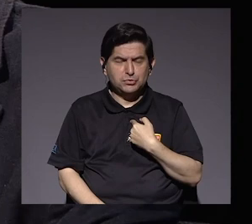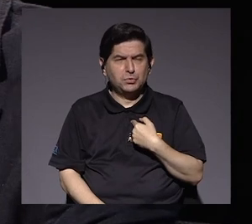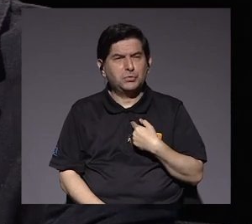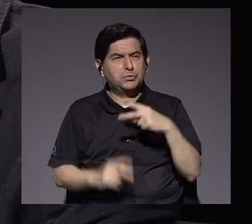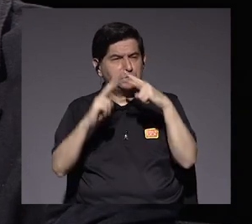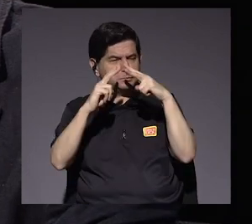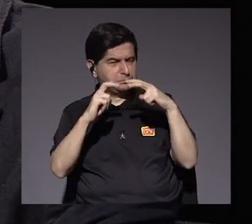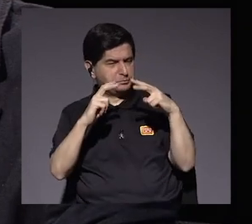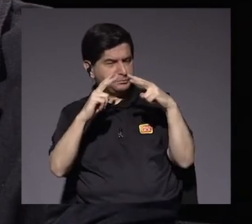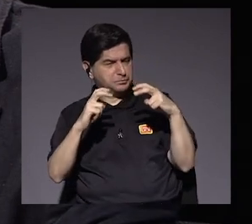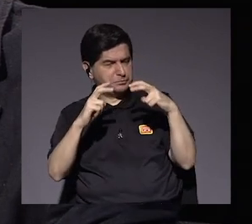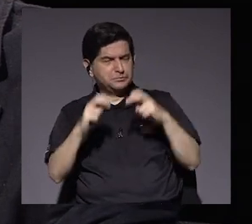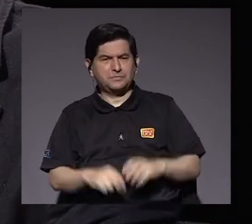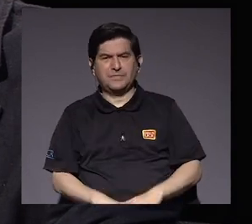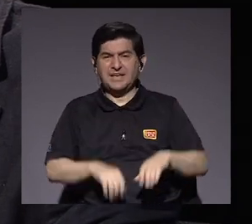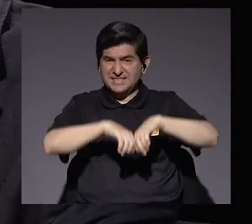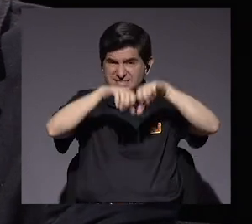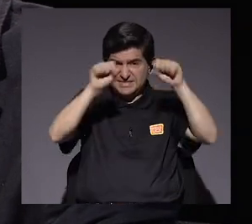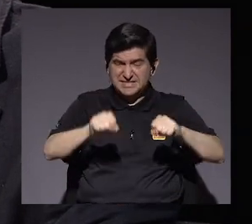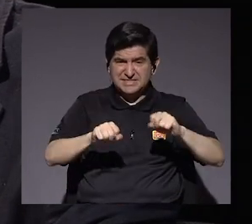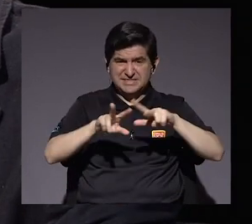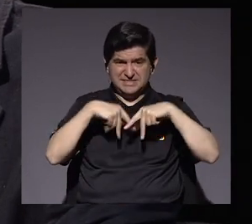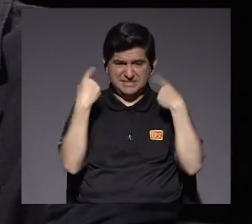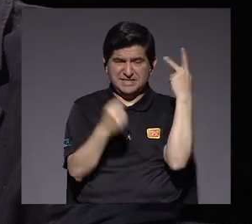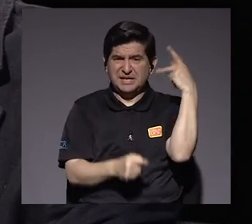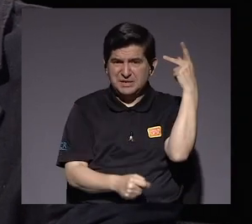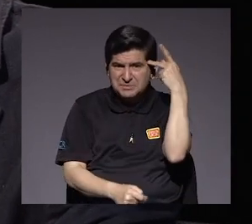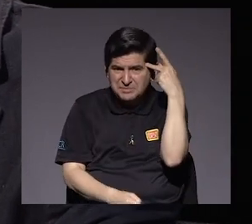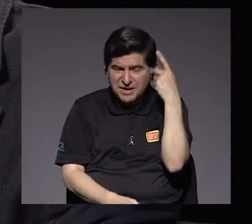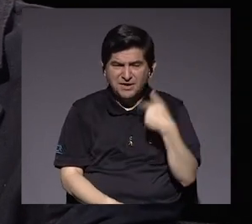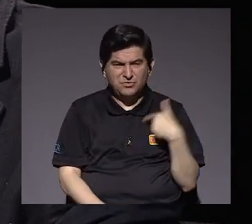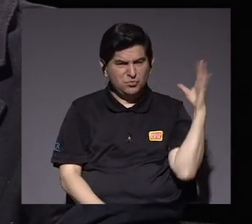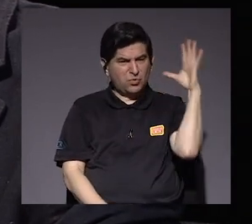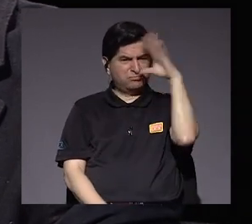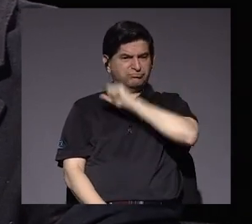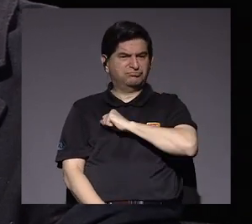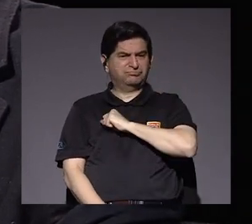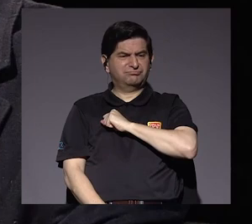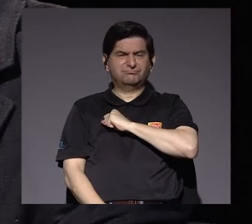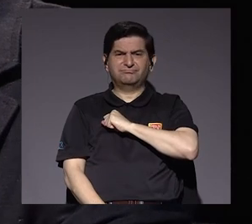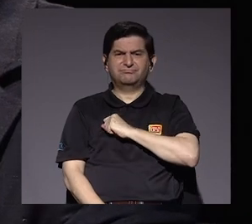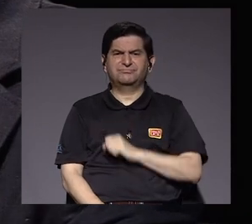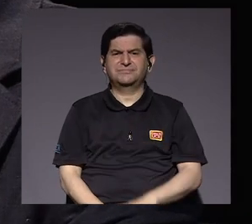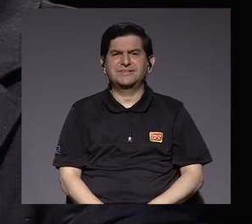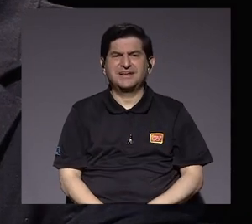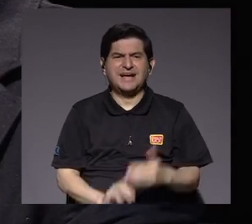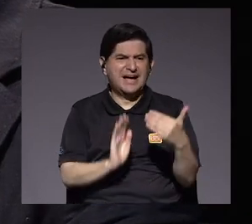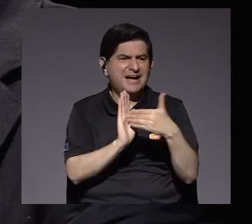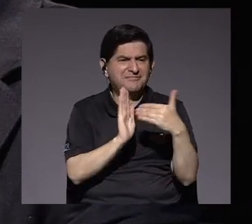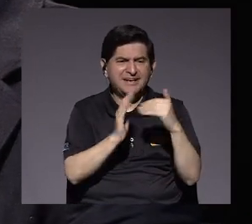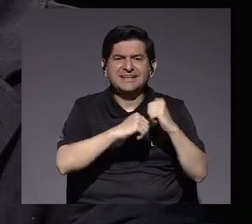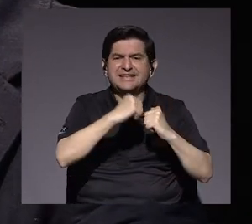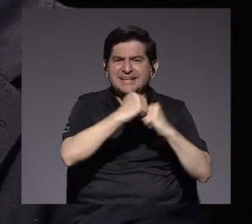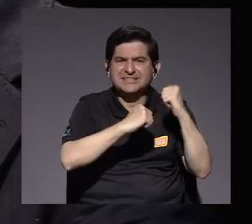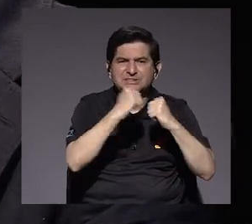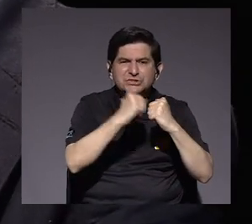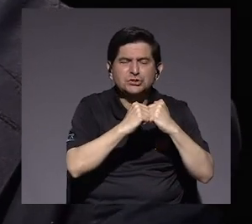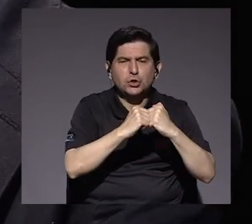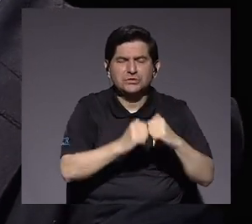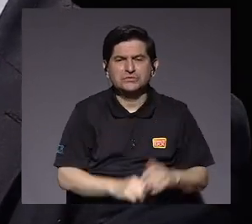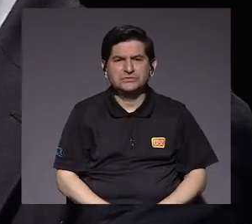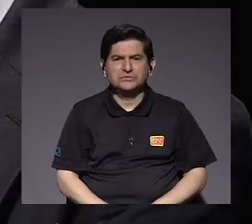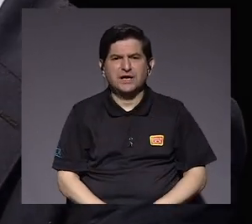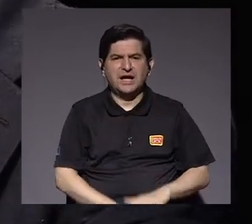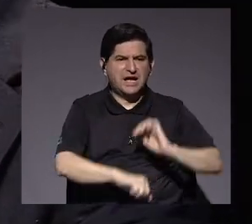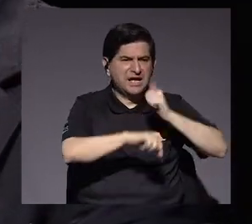desgraciadamente, si uno se pone a ver, digamos, en términos del sistema de partidos políticos, uno se da cuenta que las dolencias son